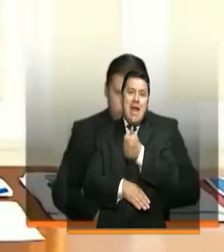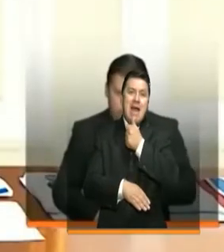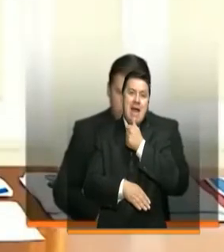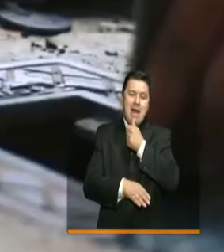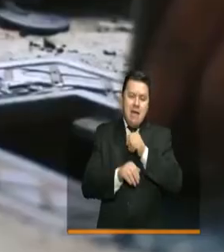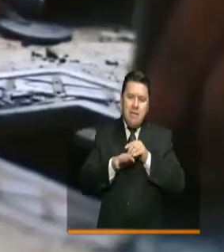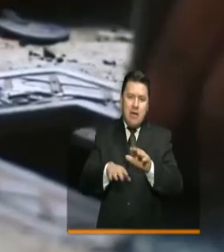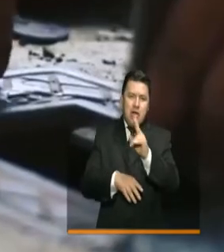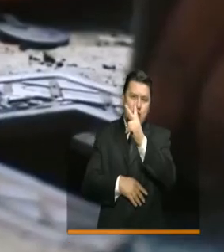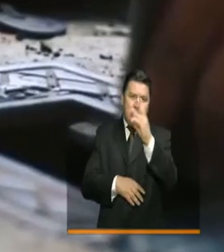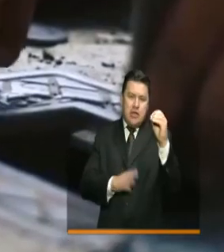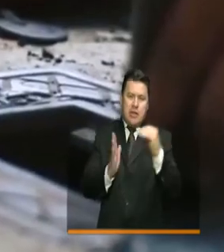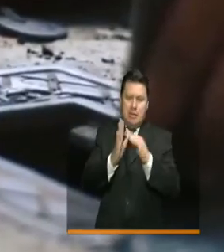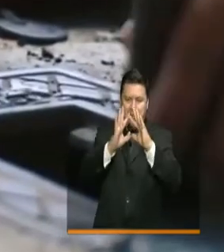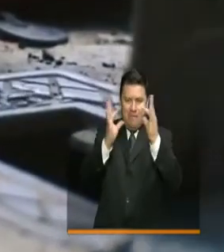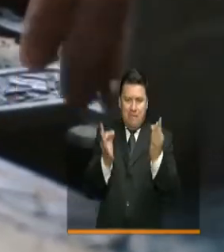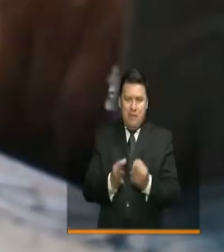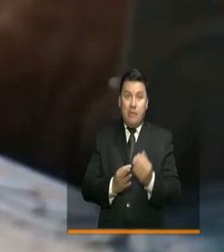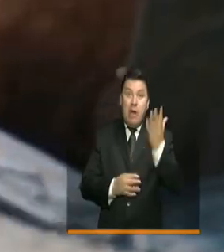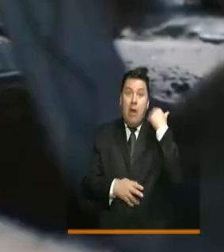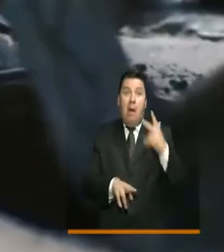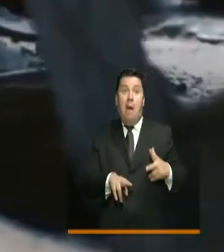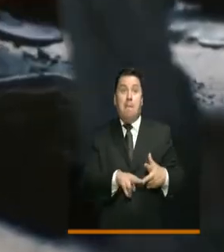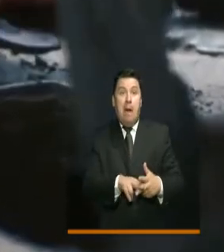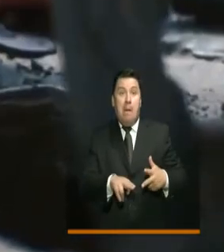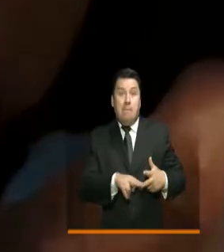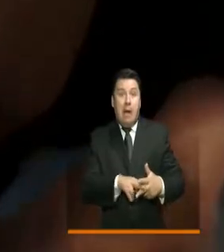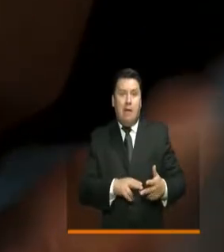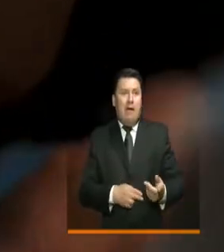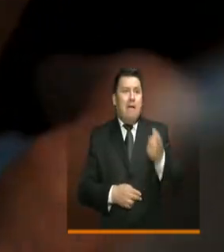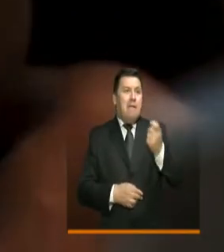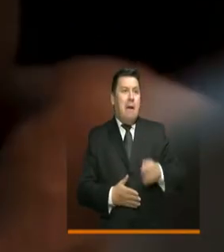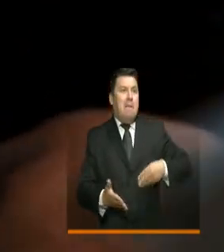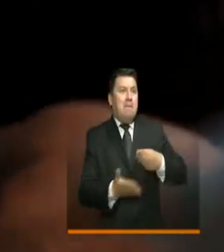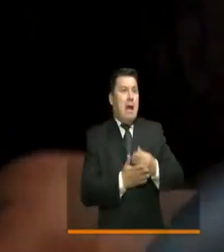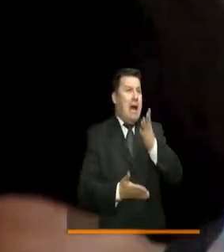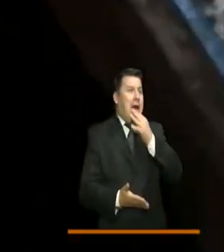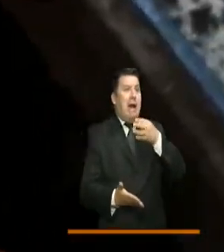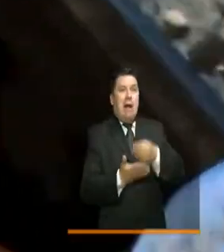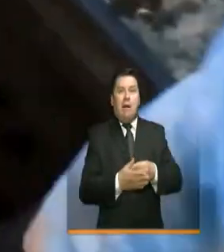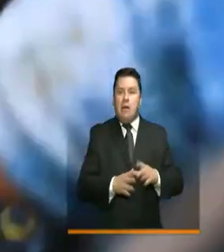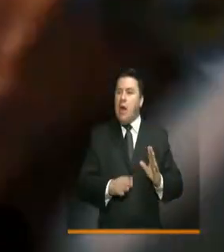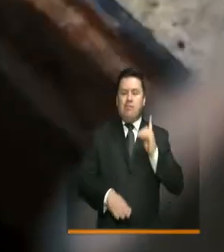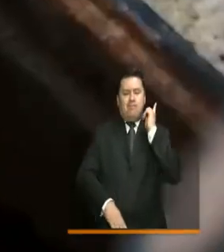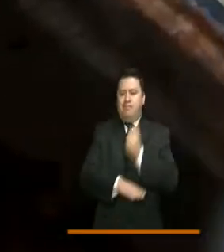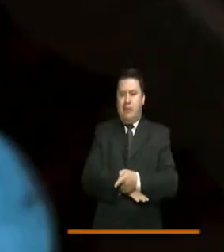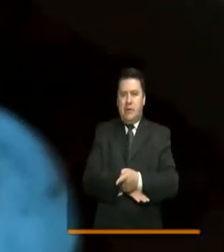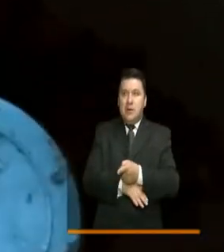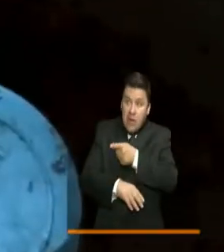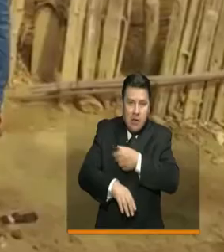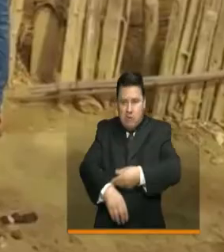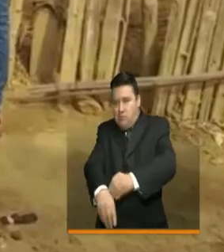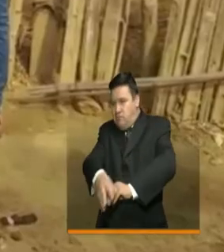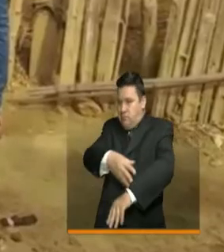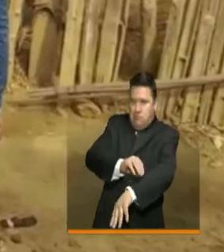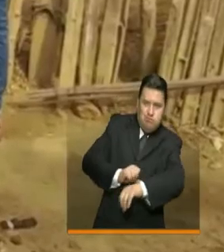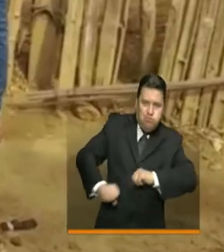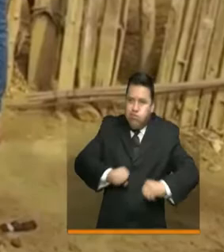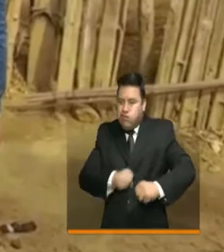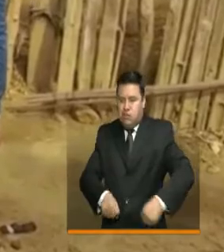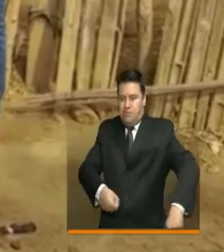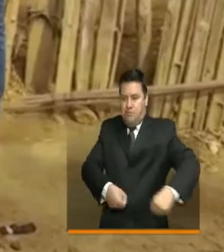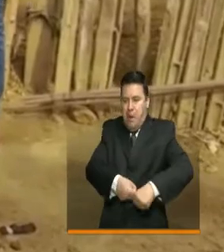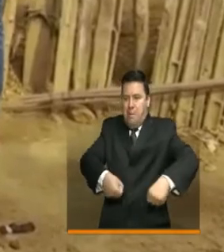a 200.000 familias que lo tenían suspendido por falta de pago. Entonces, manos a la obra. Desde ese